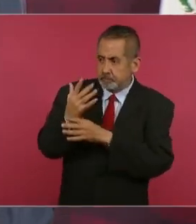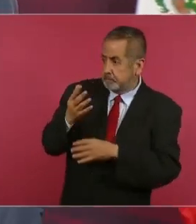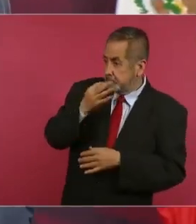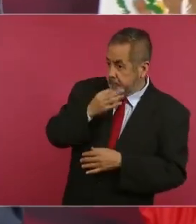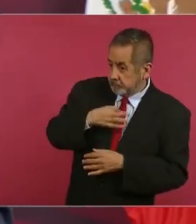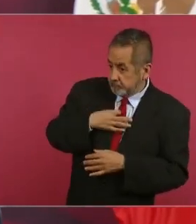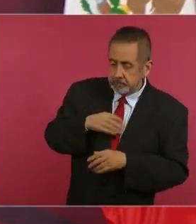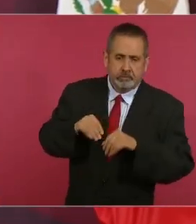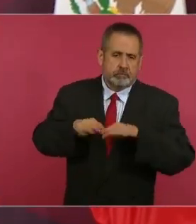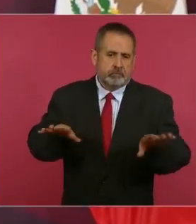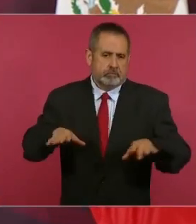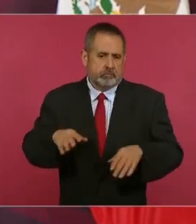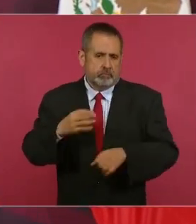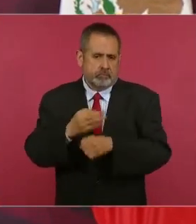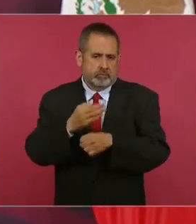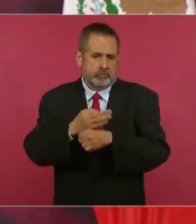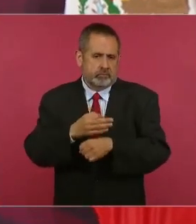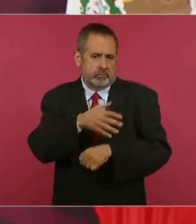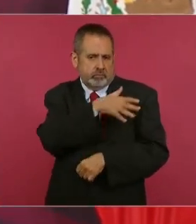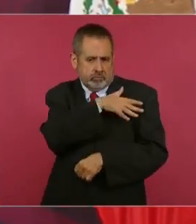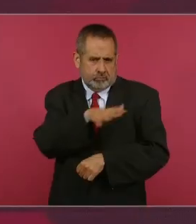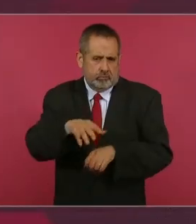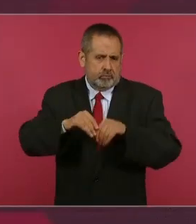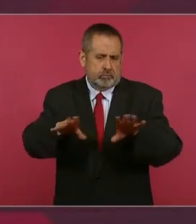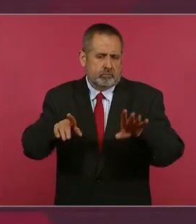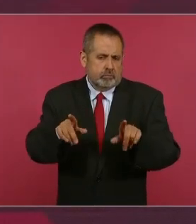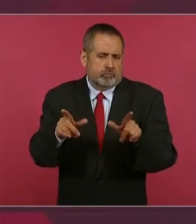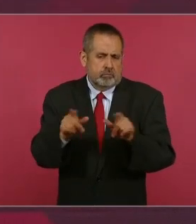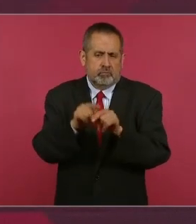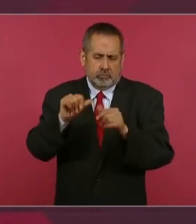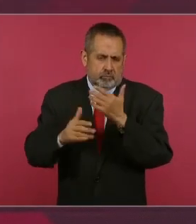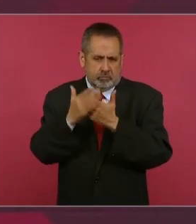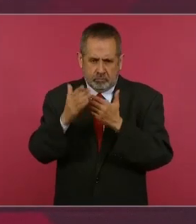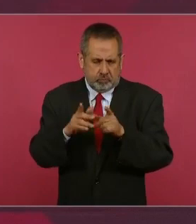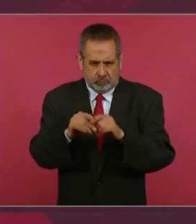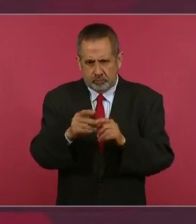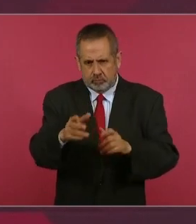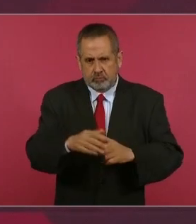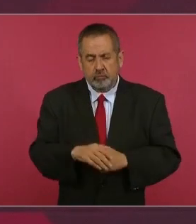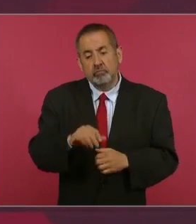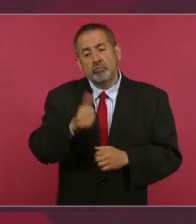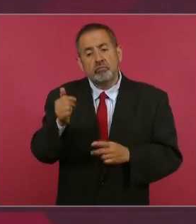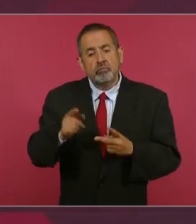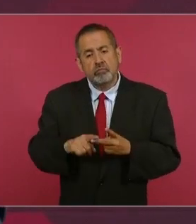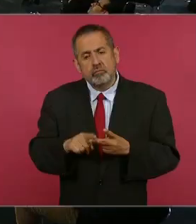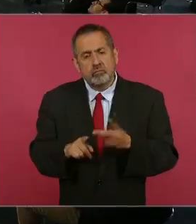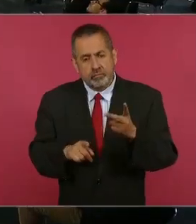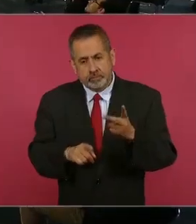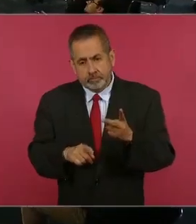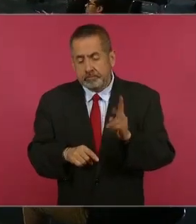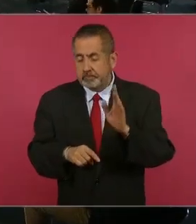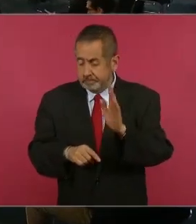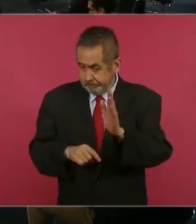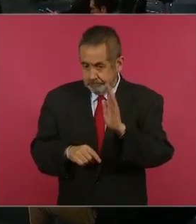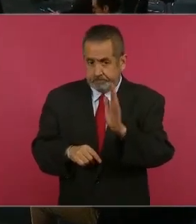mencionó o dio a conocer el general en la mañana. Lo otro, ya están